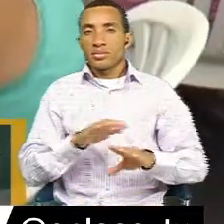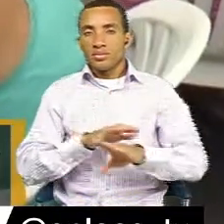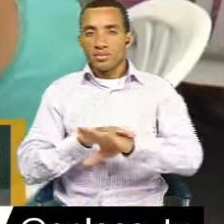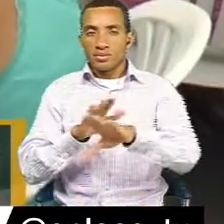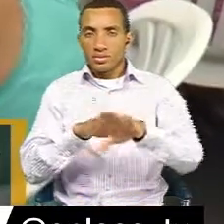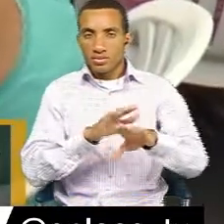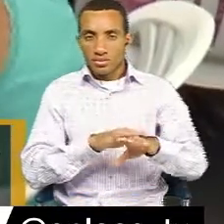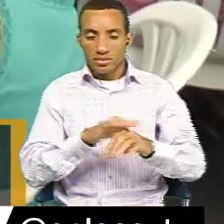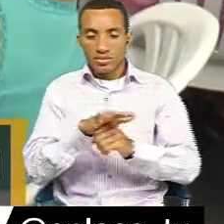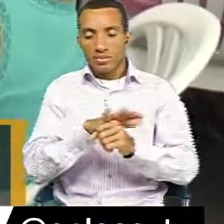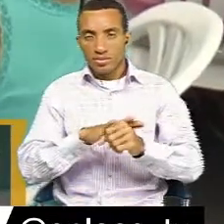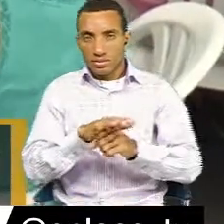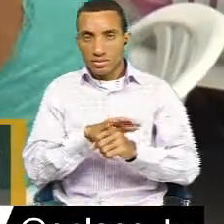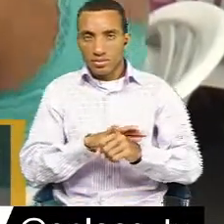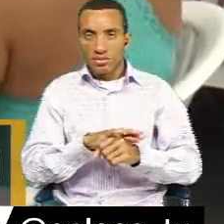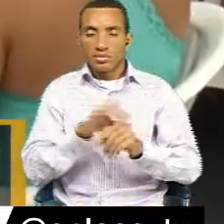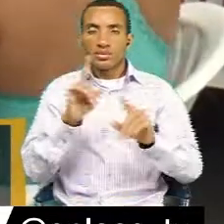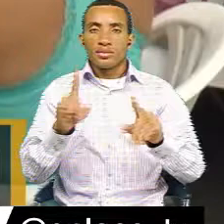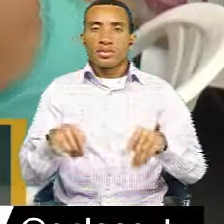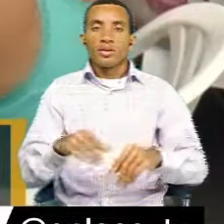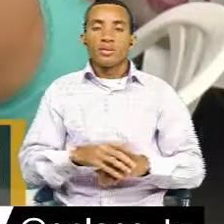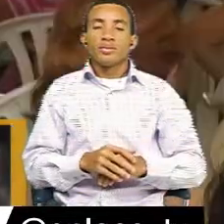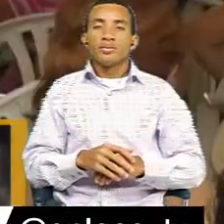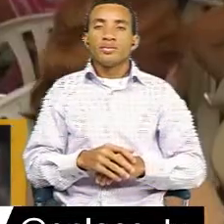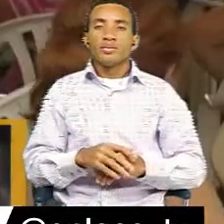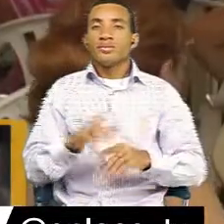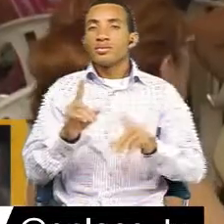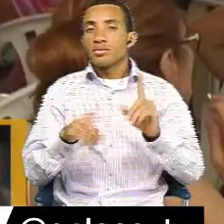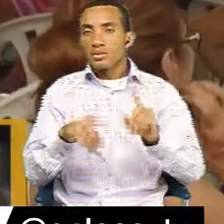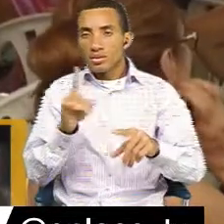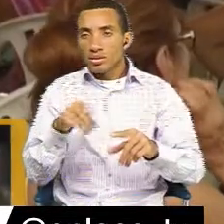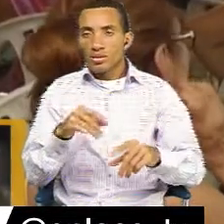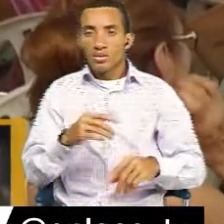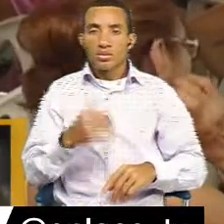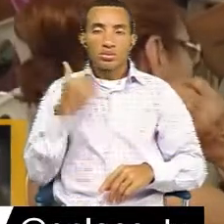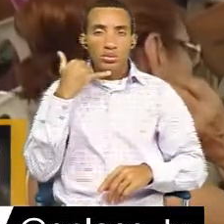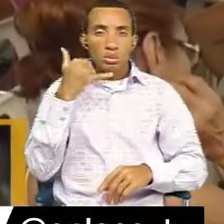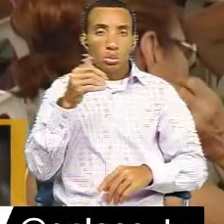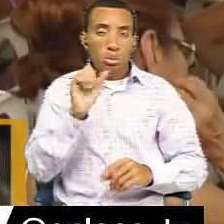Brisas de la Libertad o comunicarse al celular